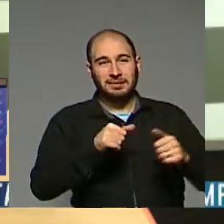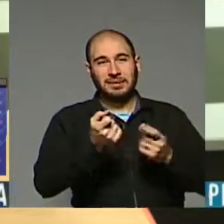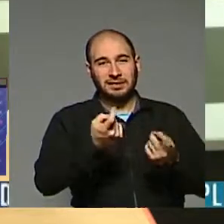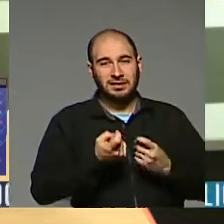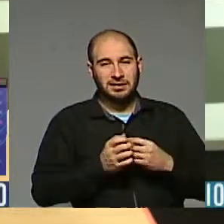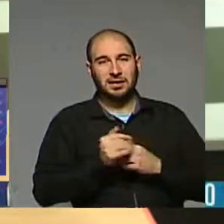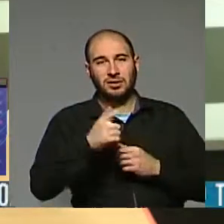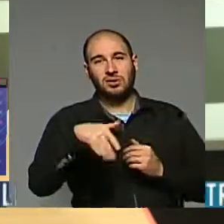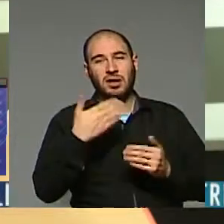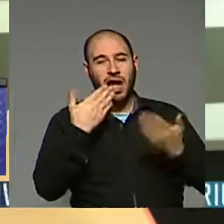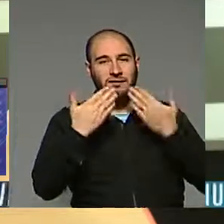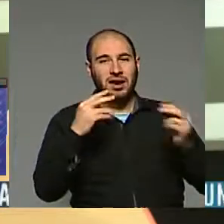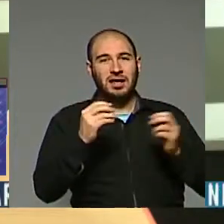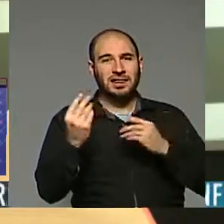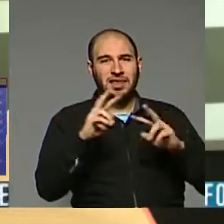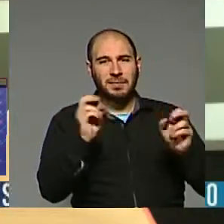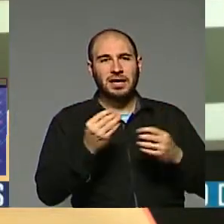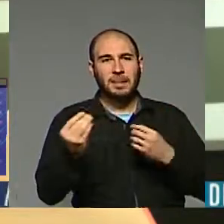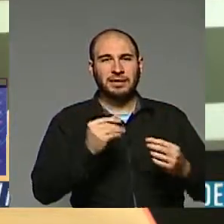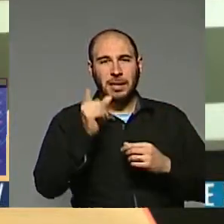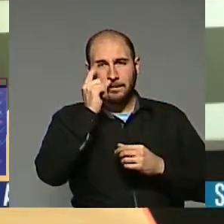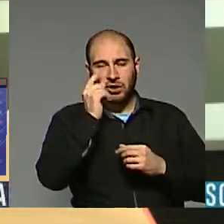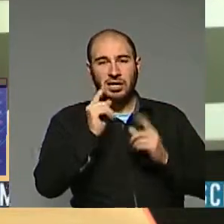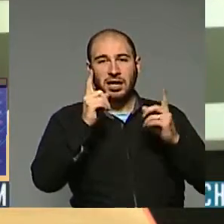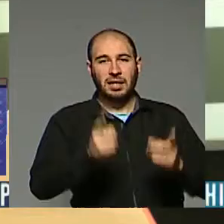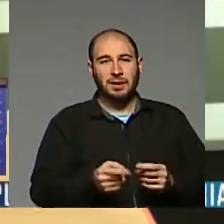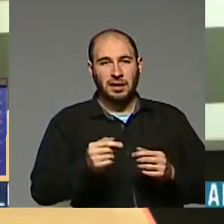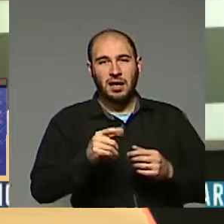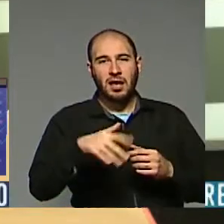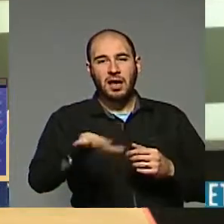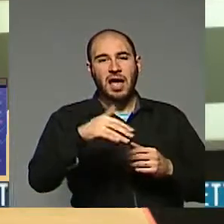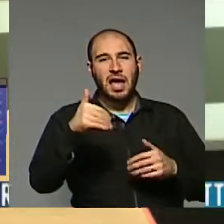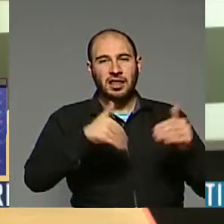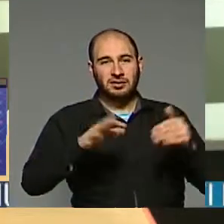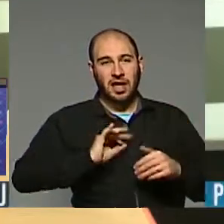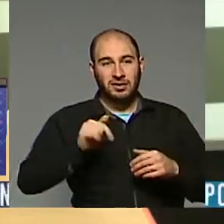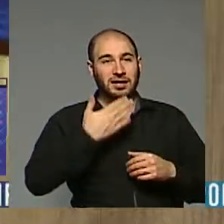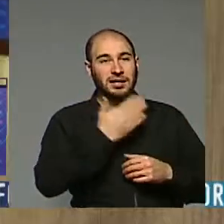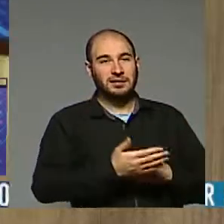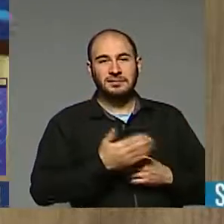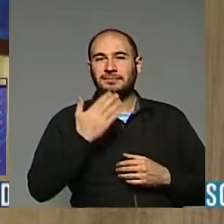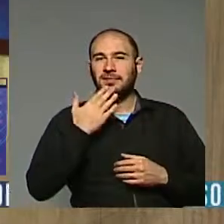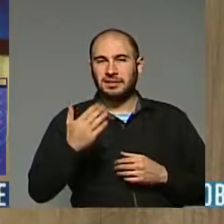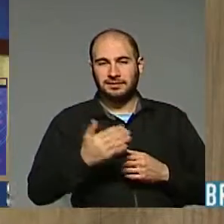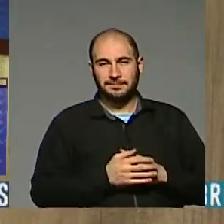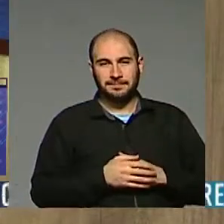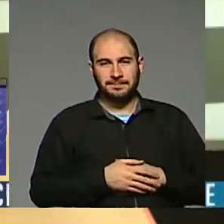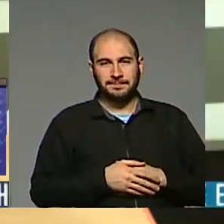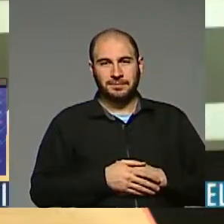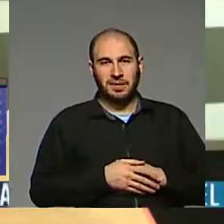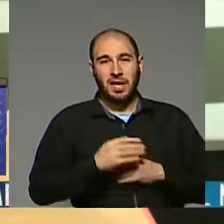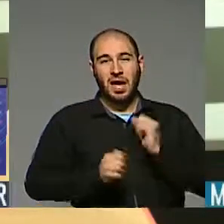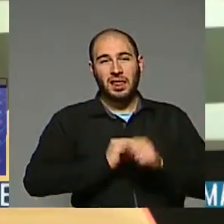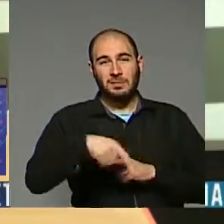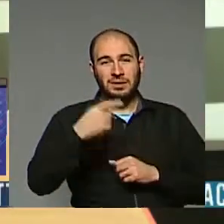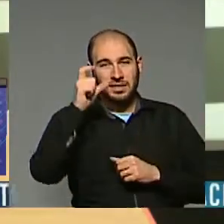necesario, cada vez que tengamos que hablar de lo que sucede con la política y sobre todo este panorama electoral durante este año. Muchas gracias. Así es, nos vemos, Claudia. Hasta